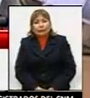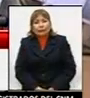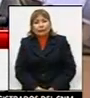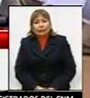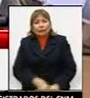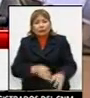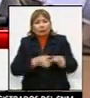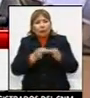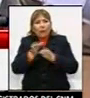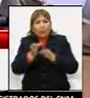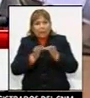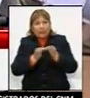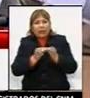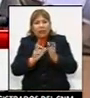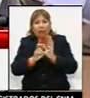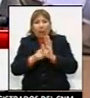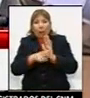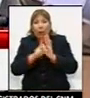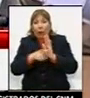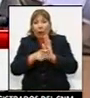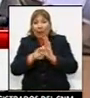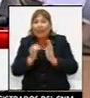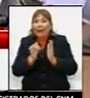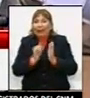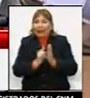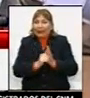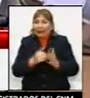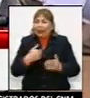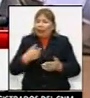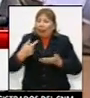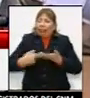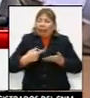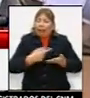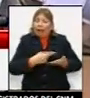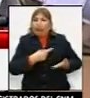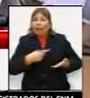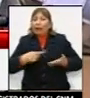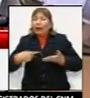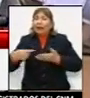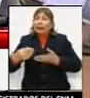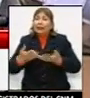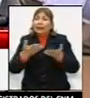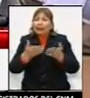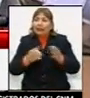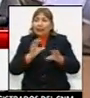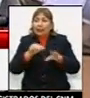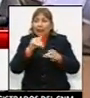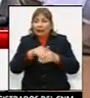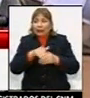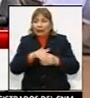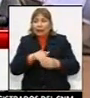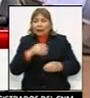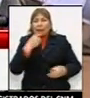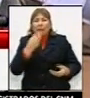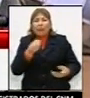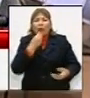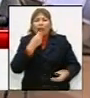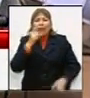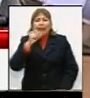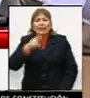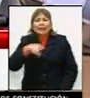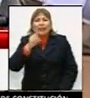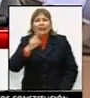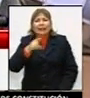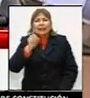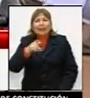explicar luego, en el desarrollo y en el debate de la Ley Orgánica de Elecciones, por qué es necesario